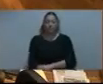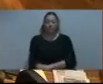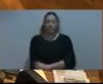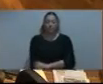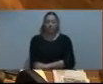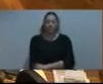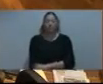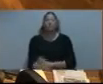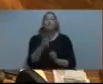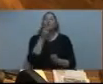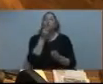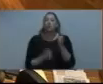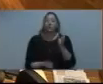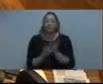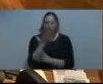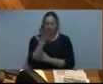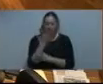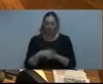Buenos días.